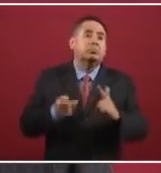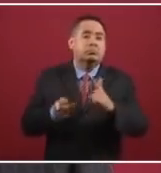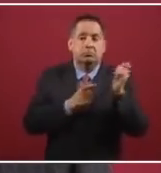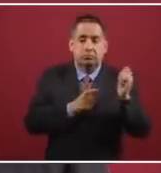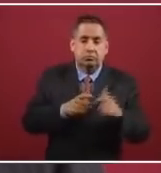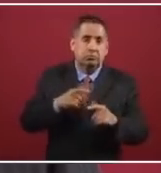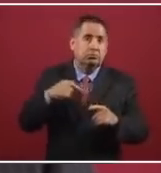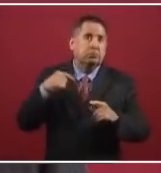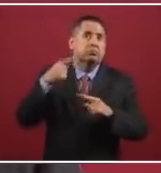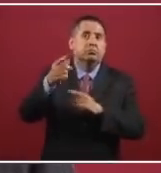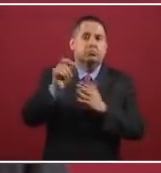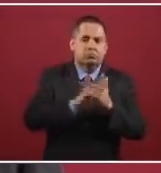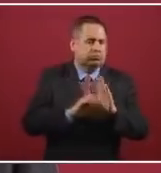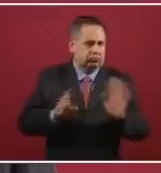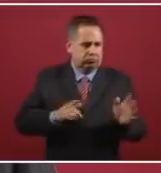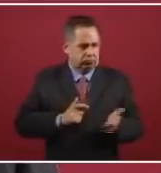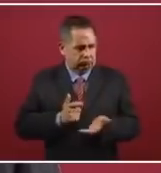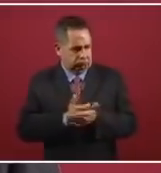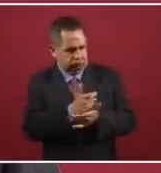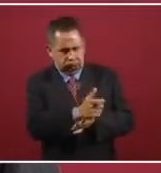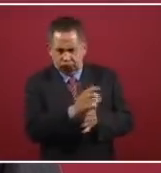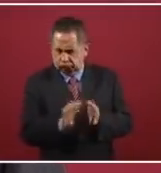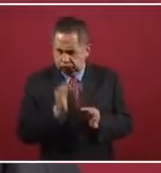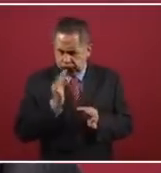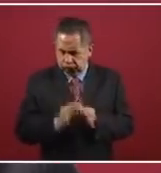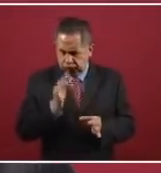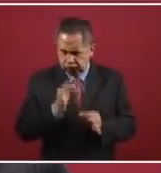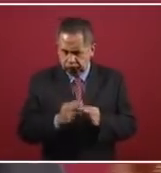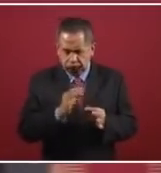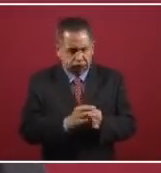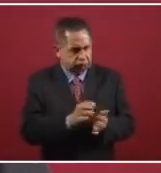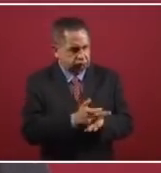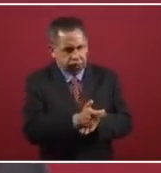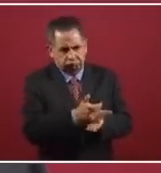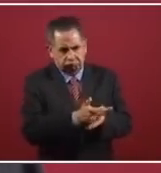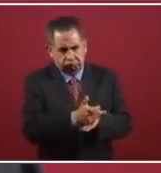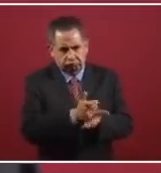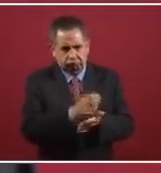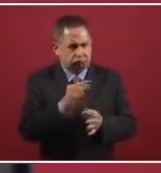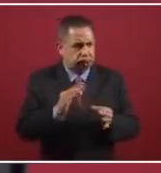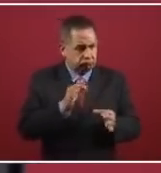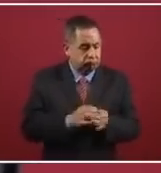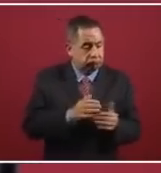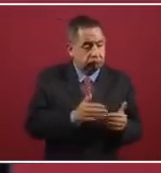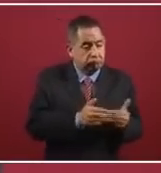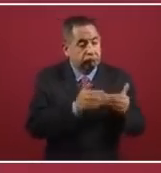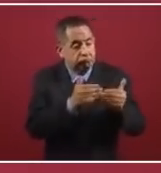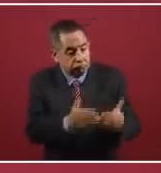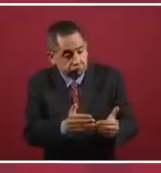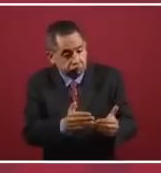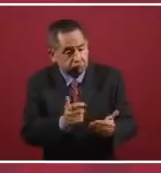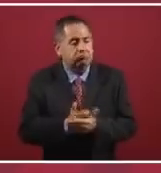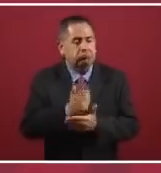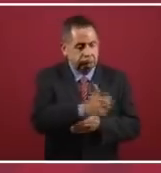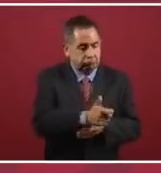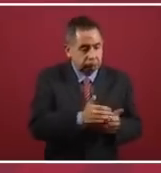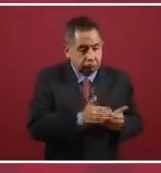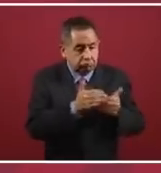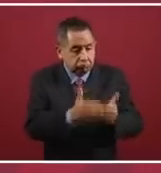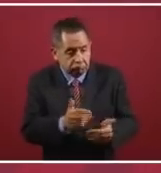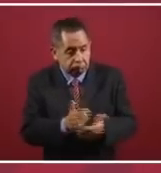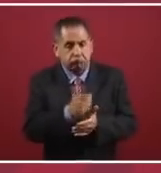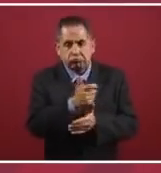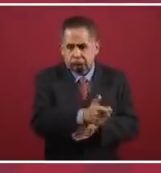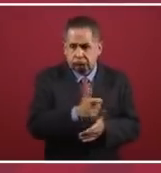cada 6 meses, cada año, sino que conforme fueran avanzando íbamos